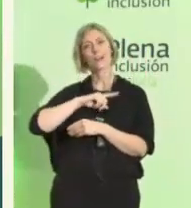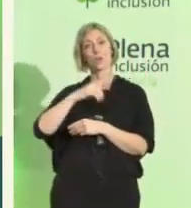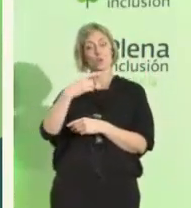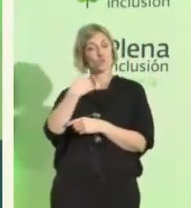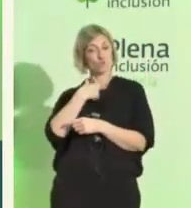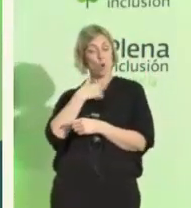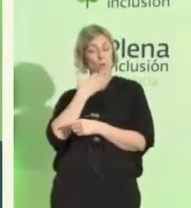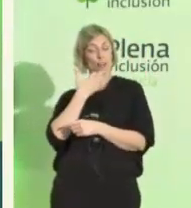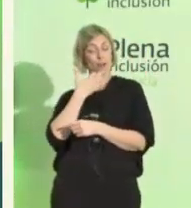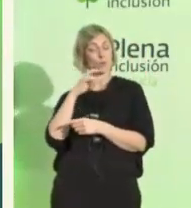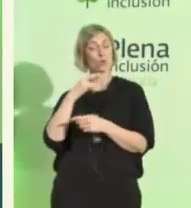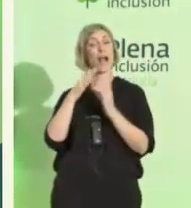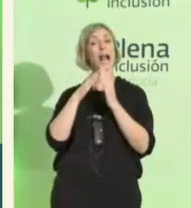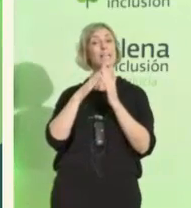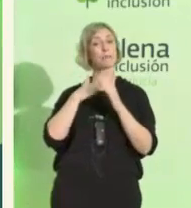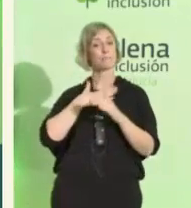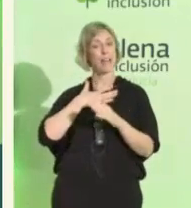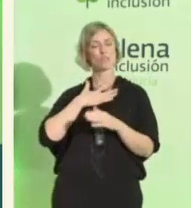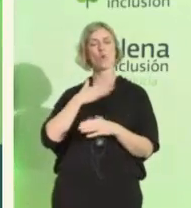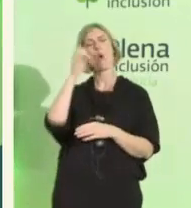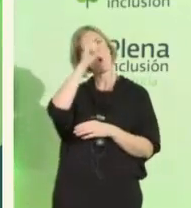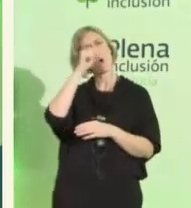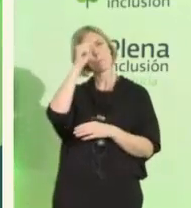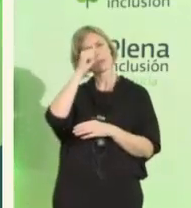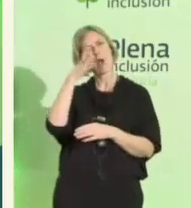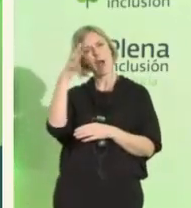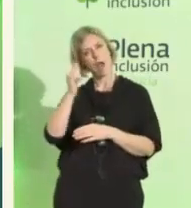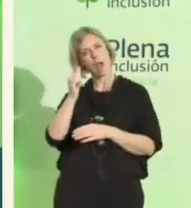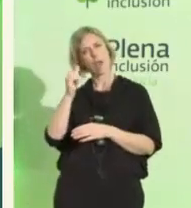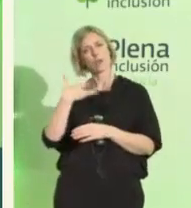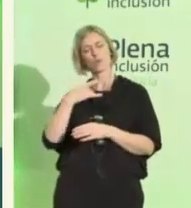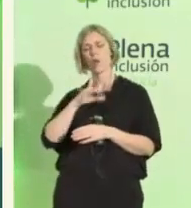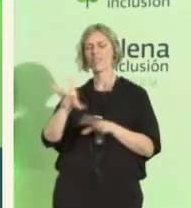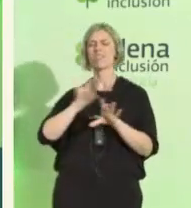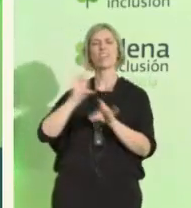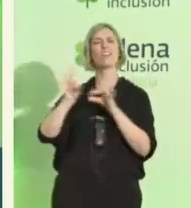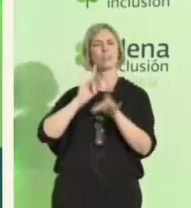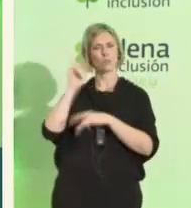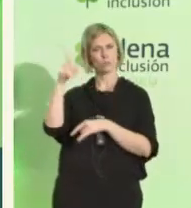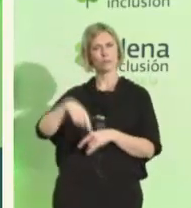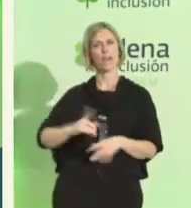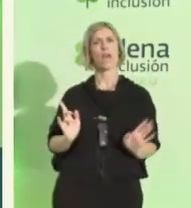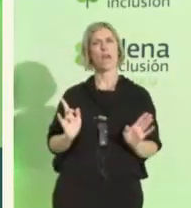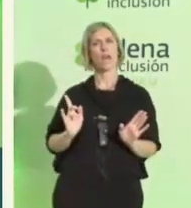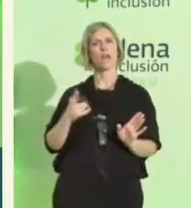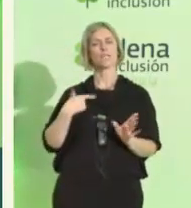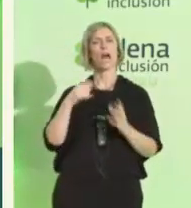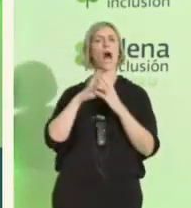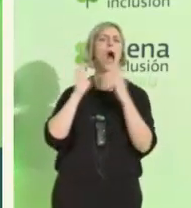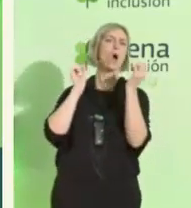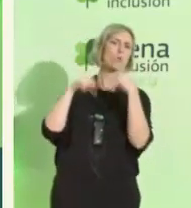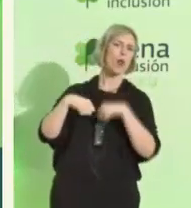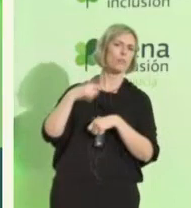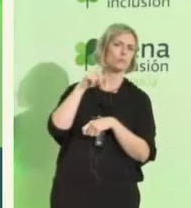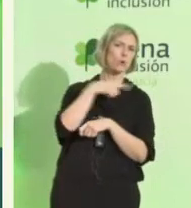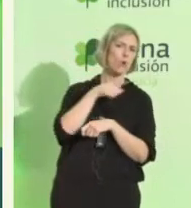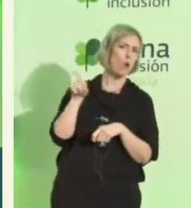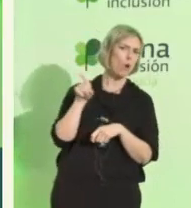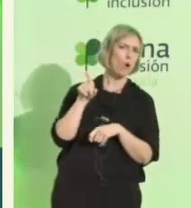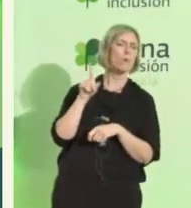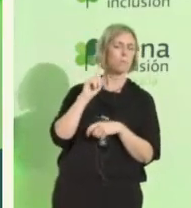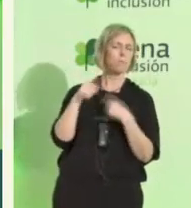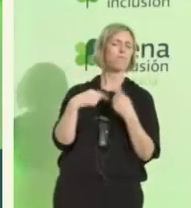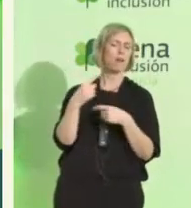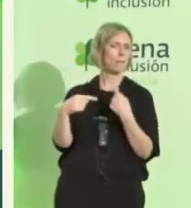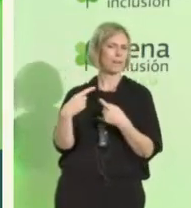oprino y toma decisiones estemos no estemos de acuerdo puede pasar en toda la familia